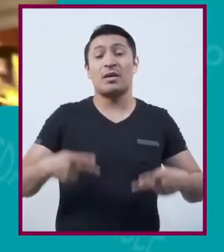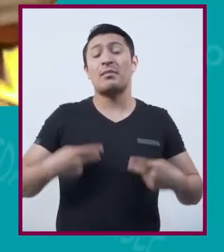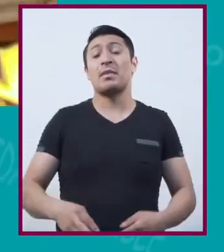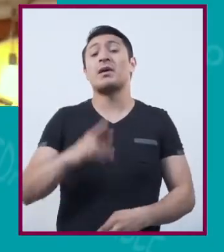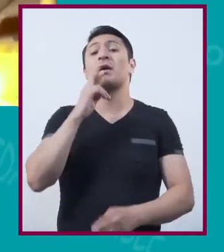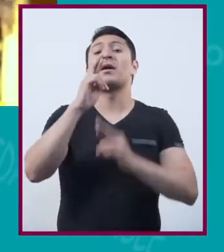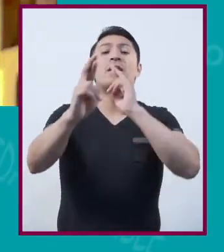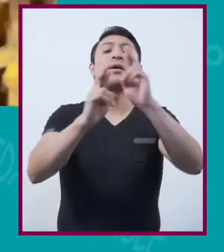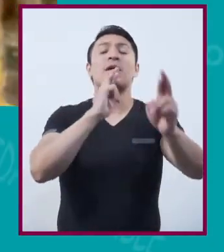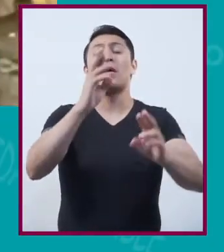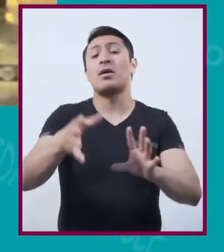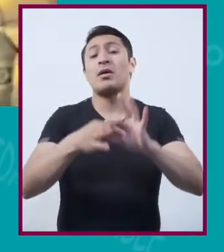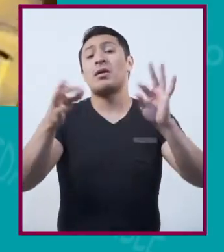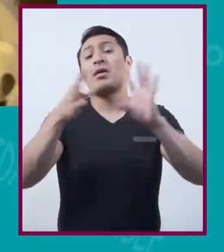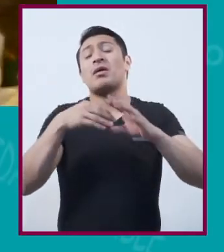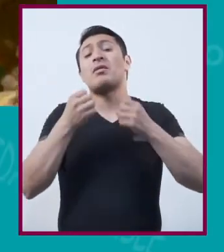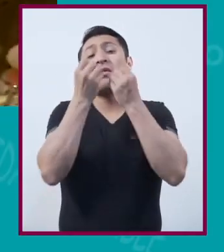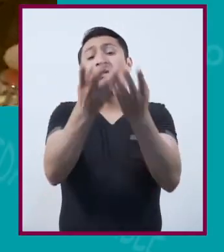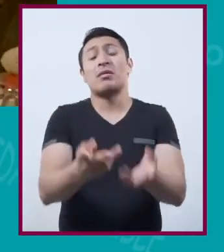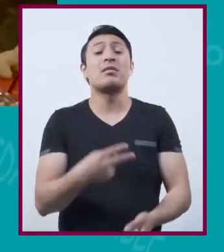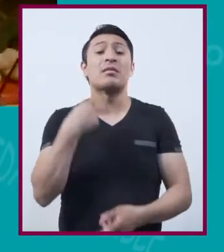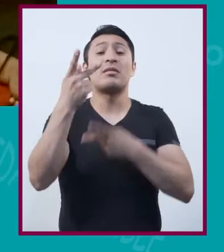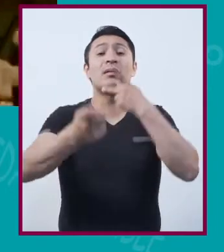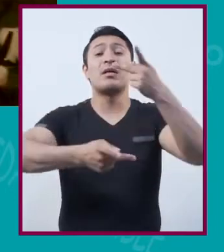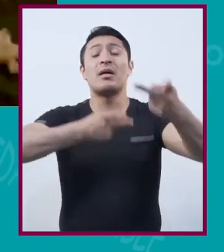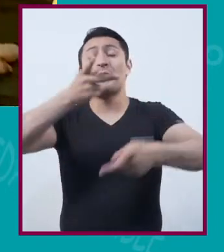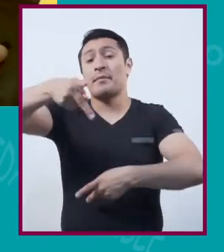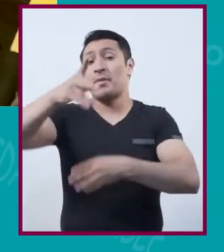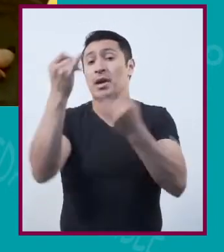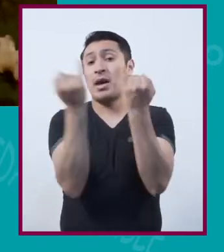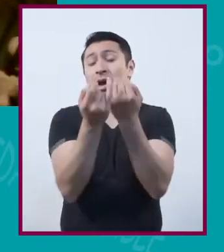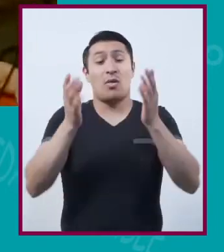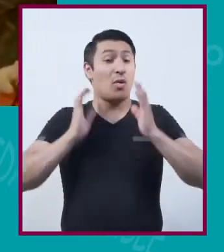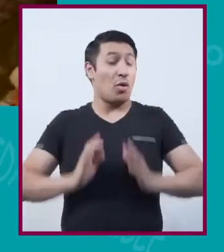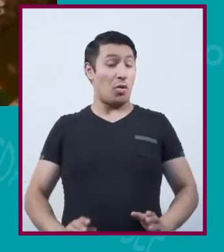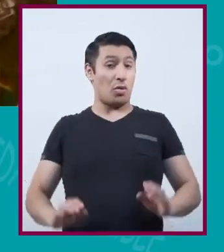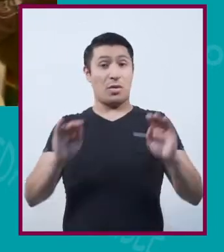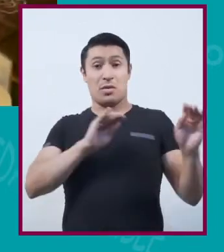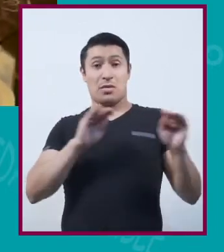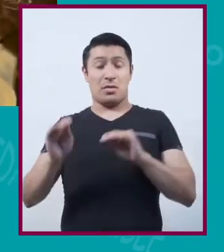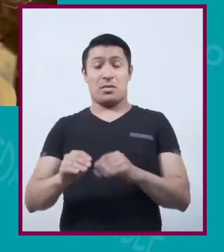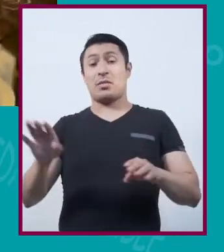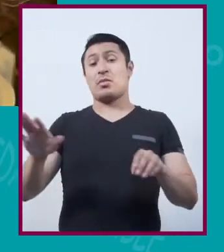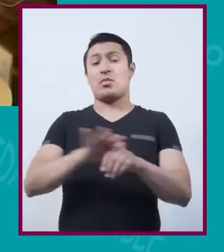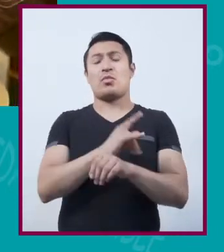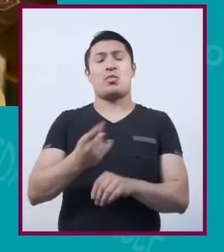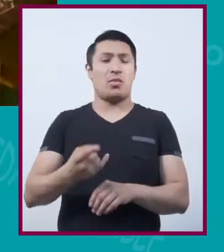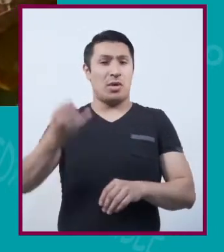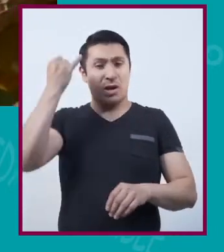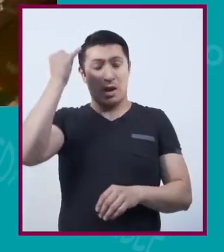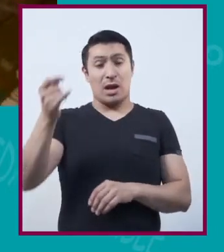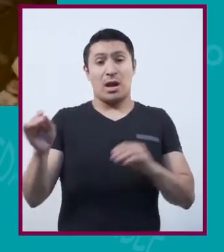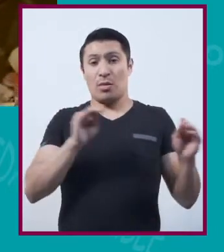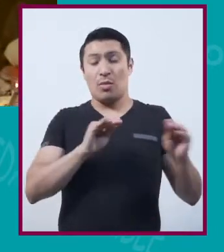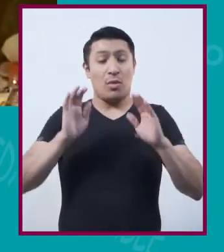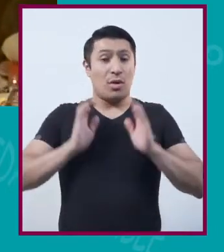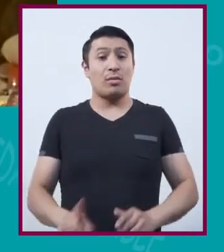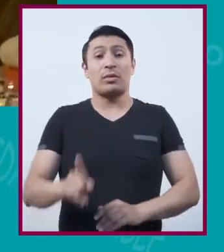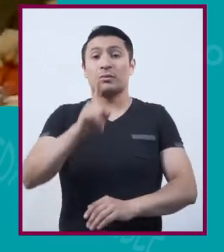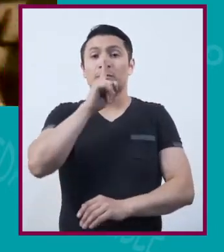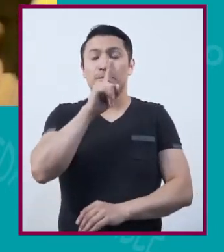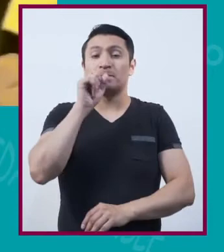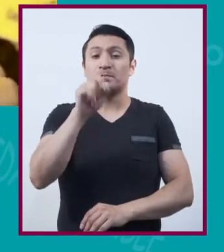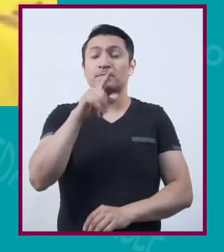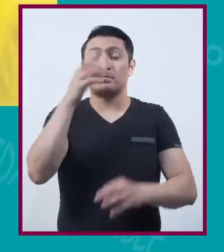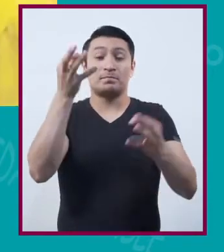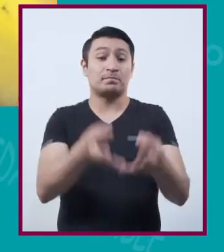en todo lo que su entrevistado o entrevistada exprese con las palabras, pero también con su comportamiento, dado que las actitudes,